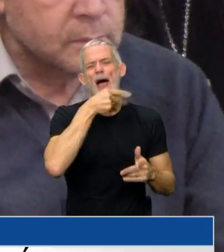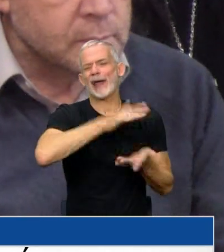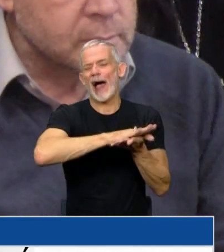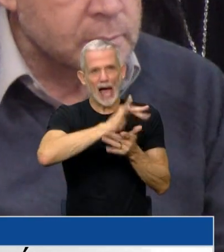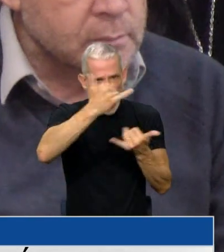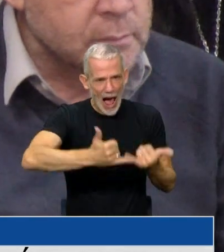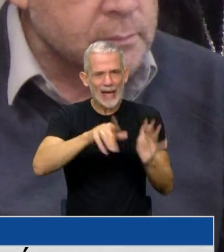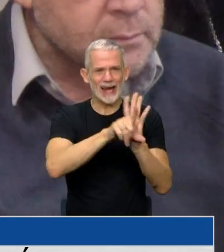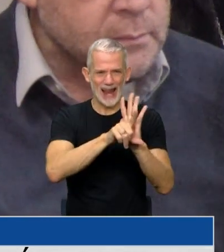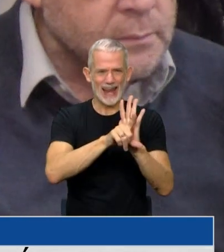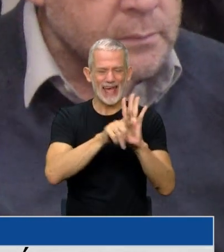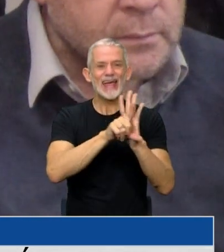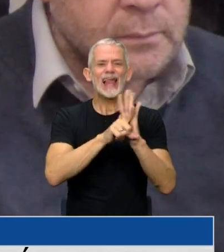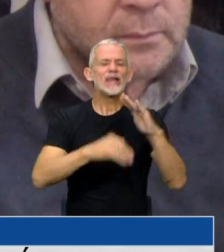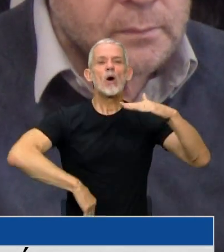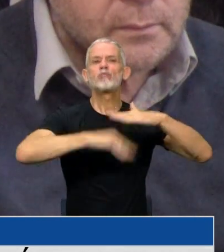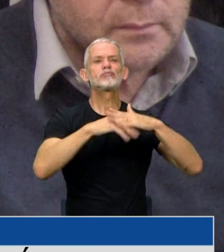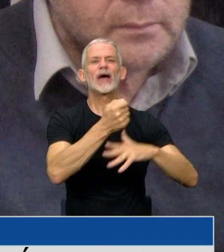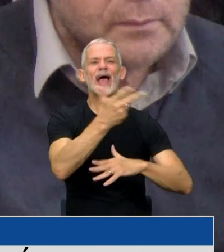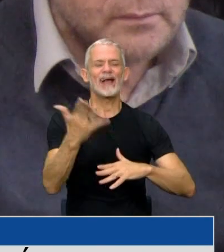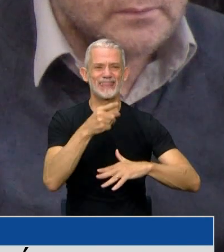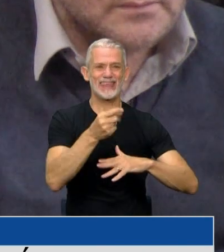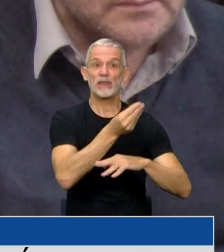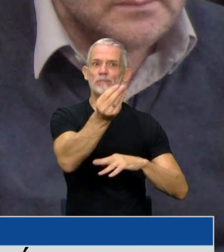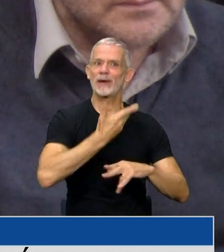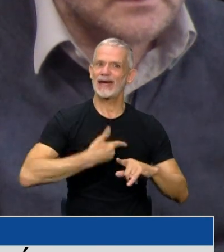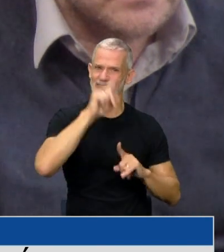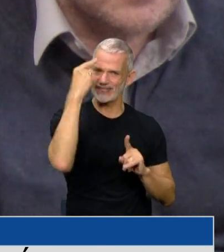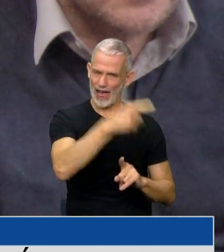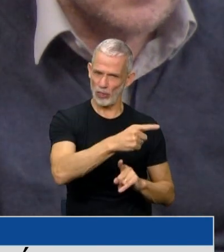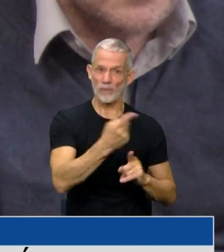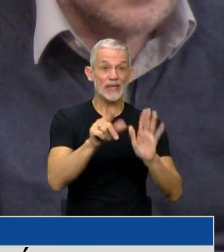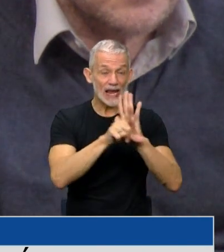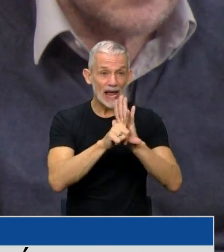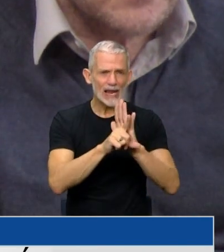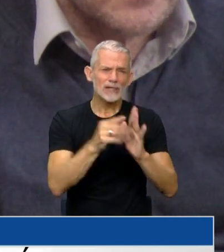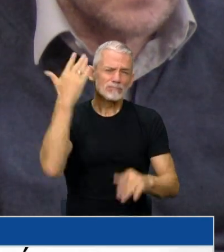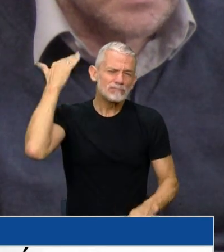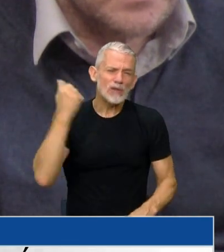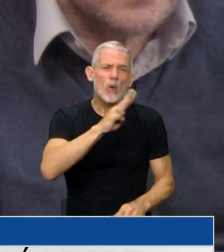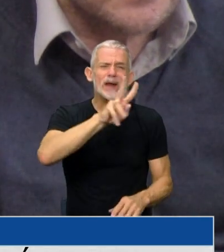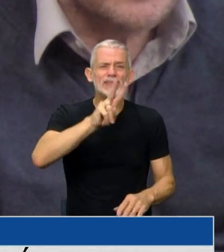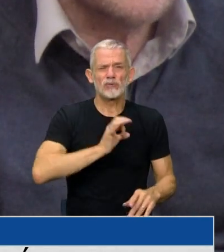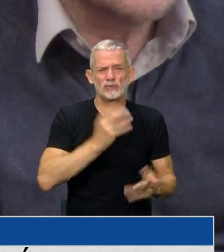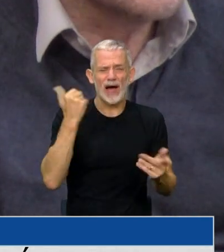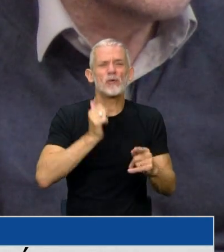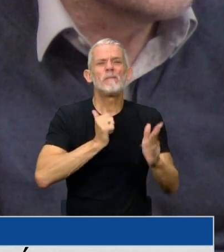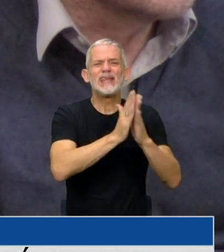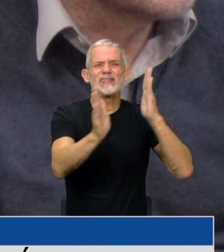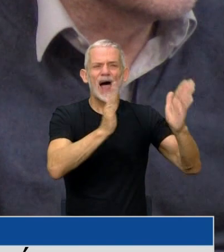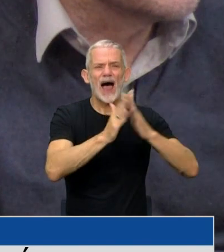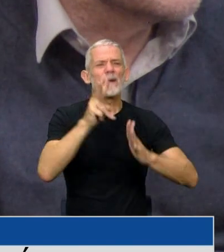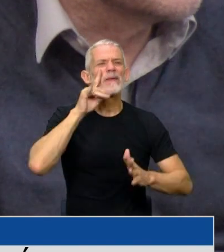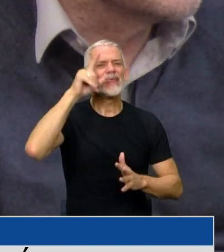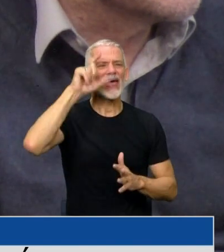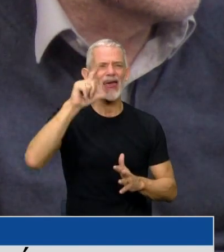ley que es la ley que establece un cupo específico en el sector público. Esa ley tiene más de 42 años, se sancionó la dictadura durante